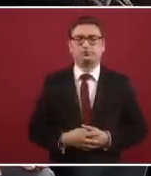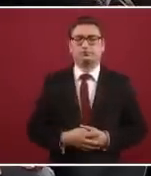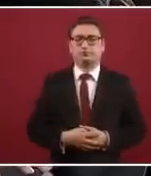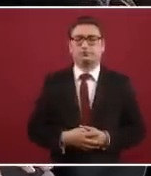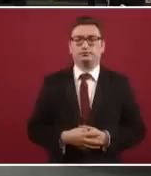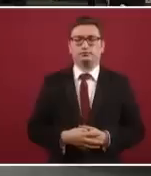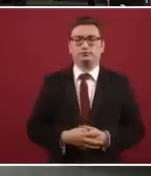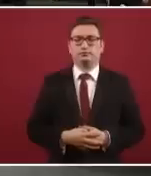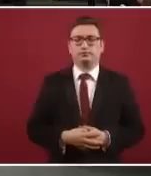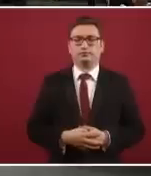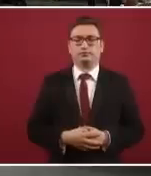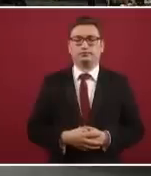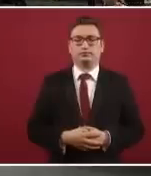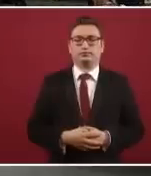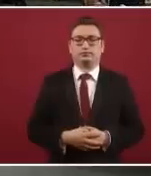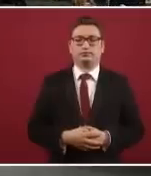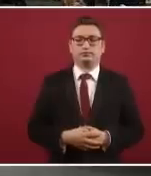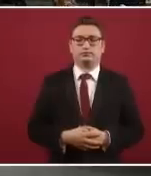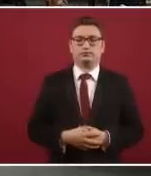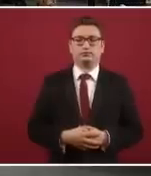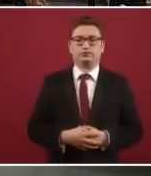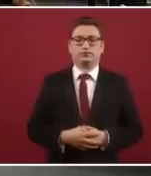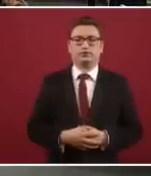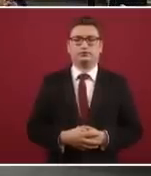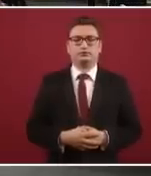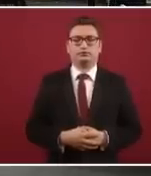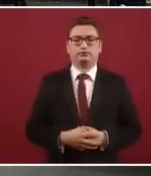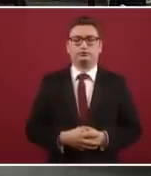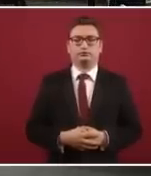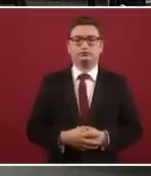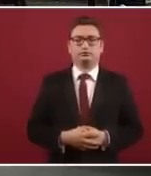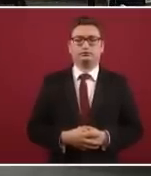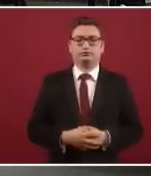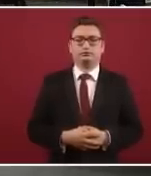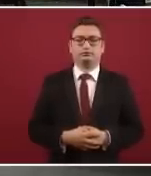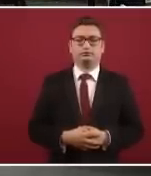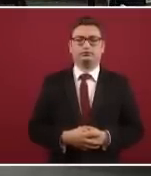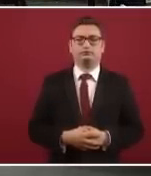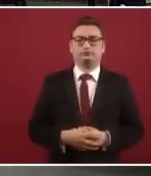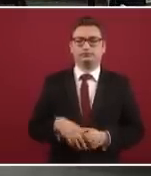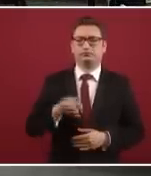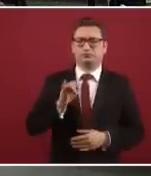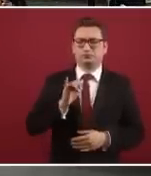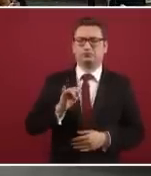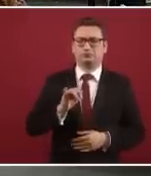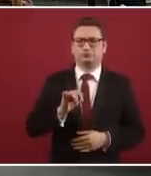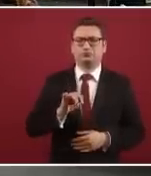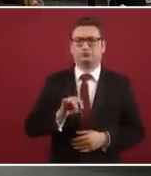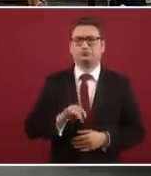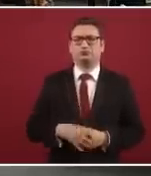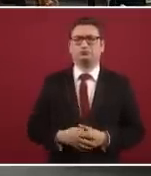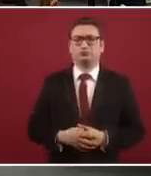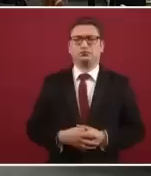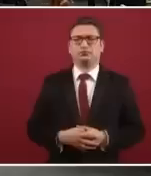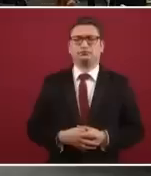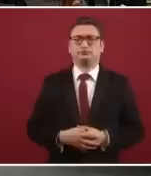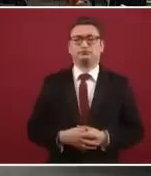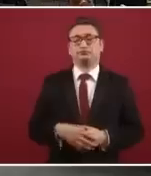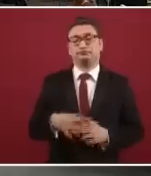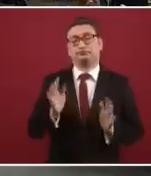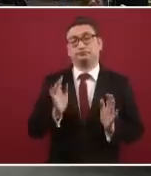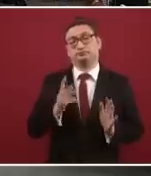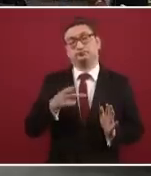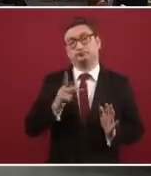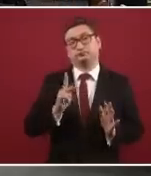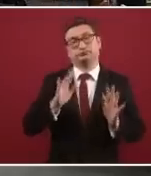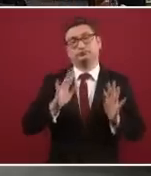¿Estaban involucrados también políticos en estos moches con las medicinas? Sí, pero pues ya,